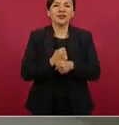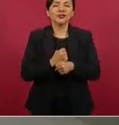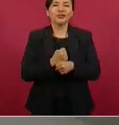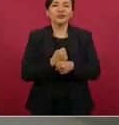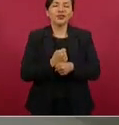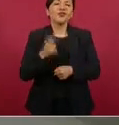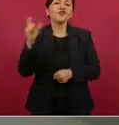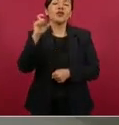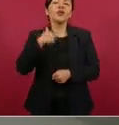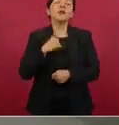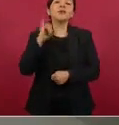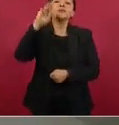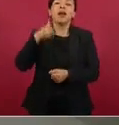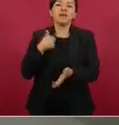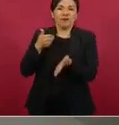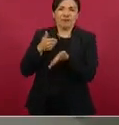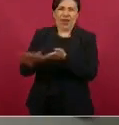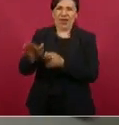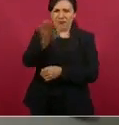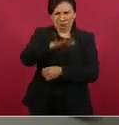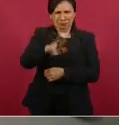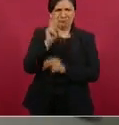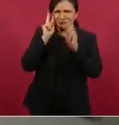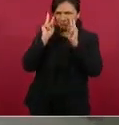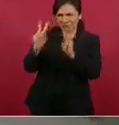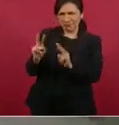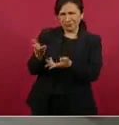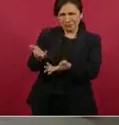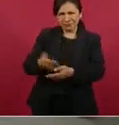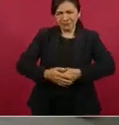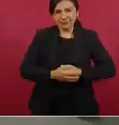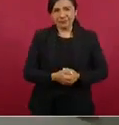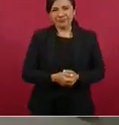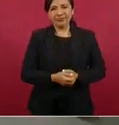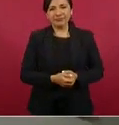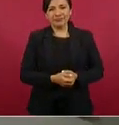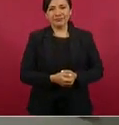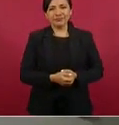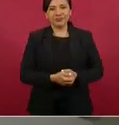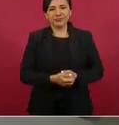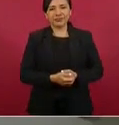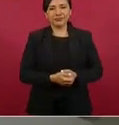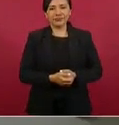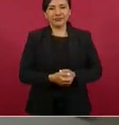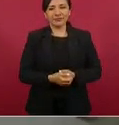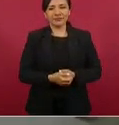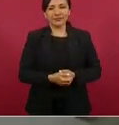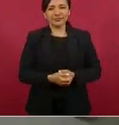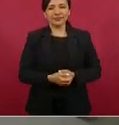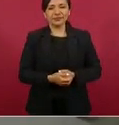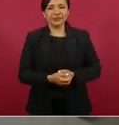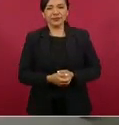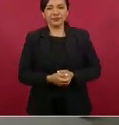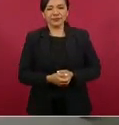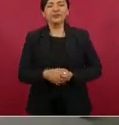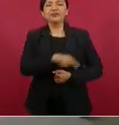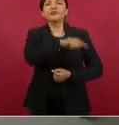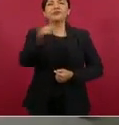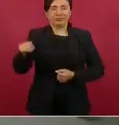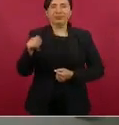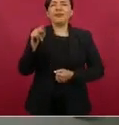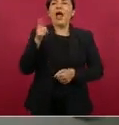cuando me iban a desaforar. Que lo vea la gente, para que se vean desde